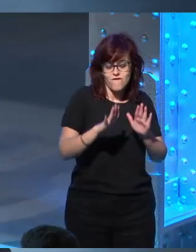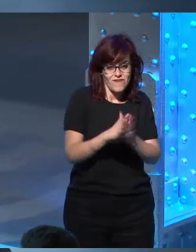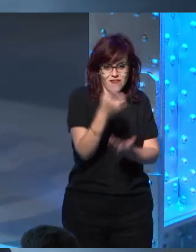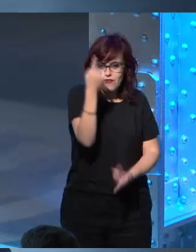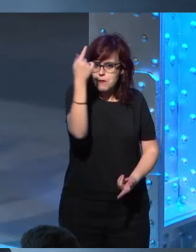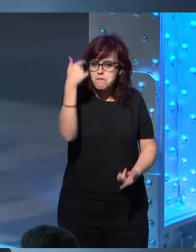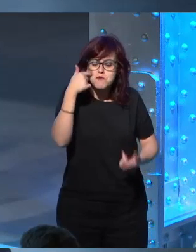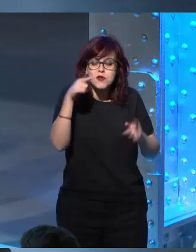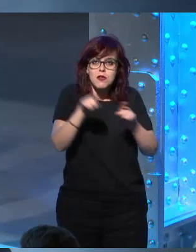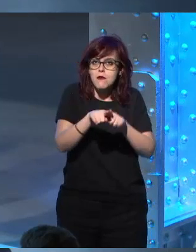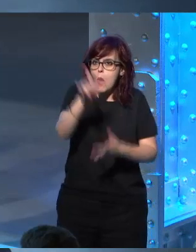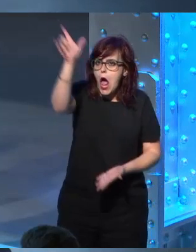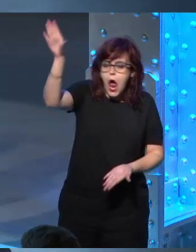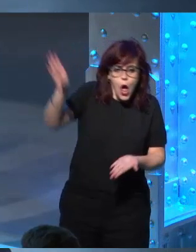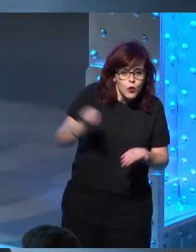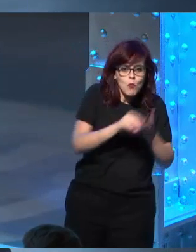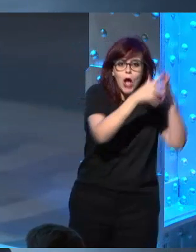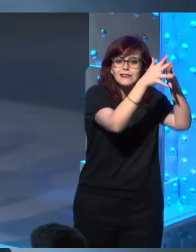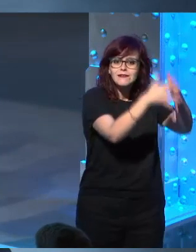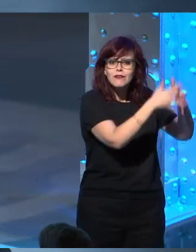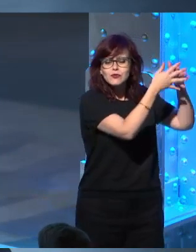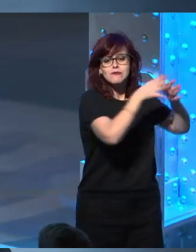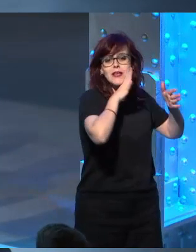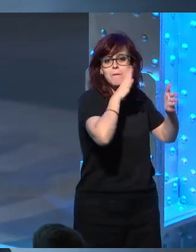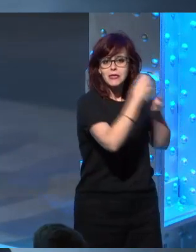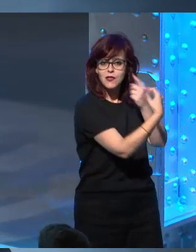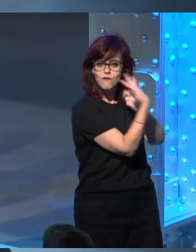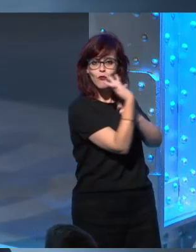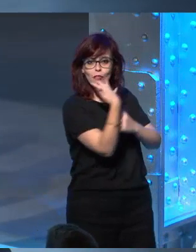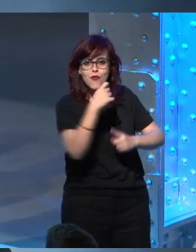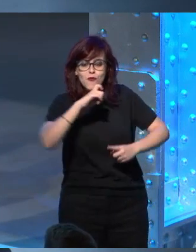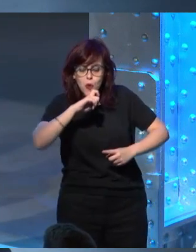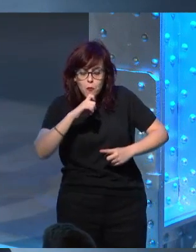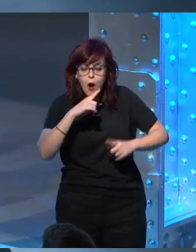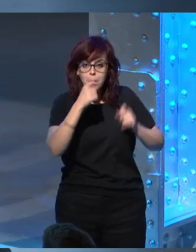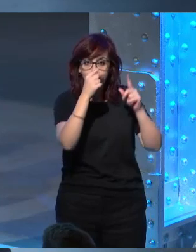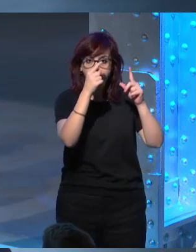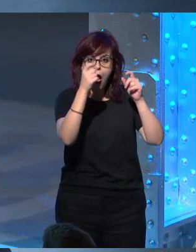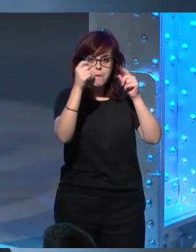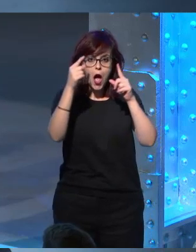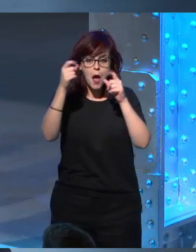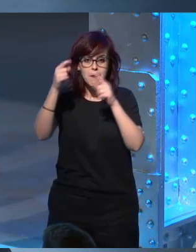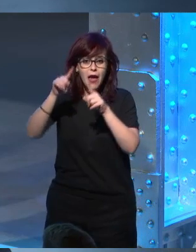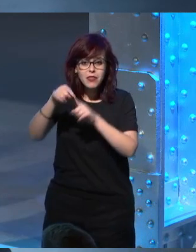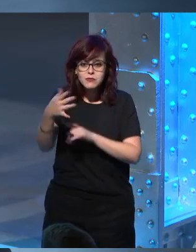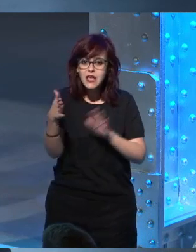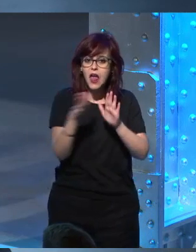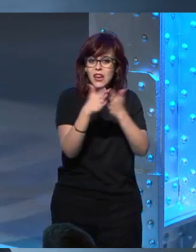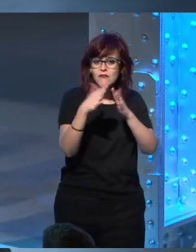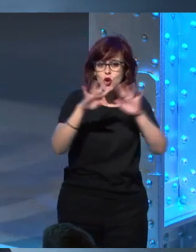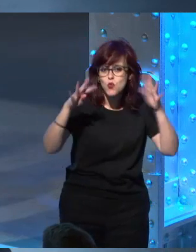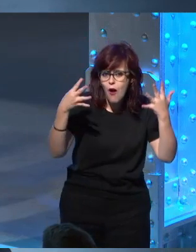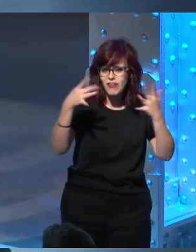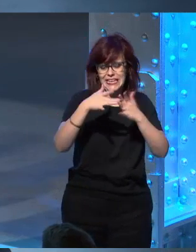nos explicaba qué era lo que estaba pasando en Estados Unidos y cómo eso podía afectarnos a nosotros. Y a partir de ahí, 9 libros, todo tipo